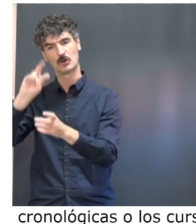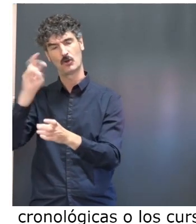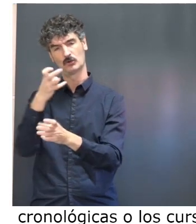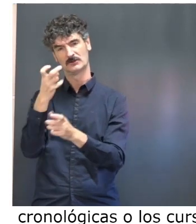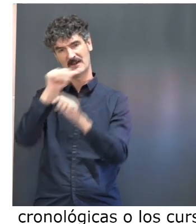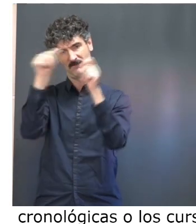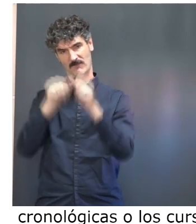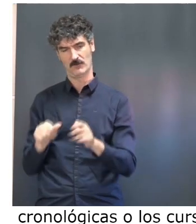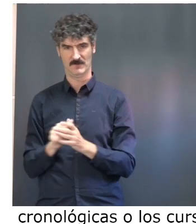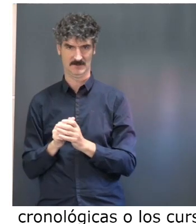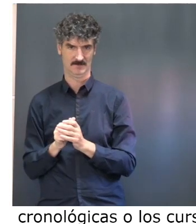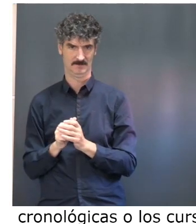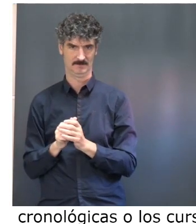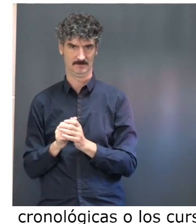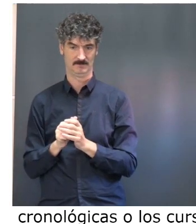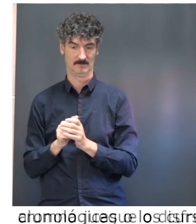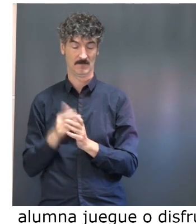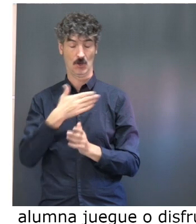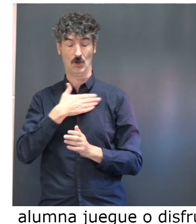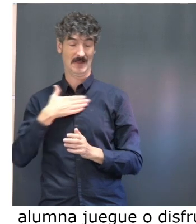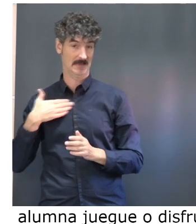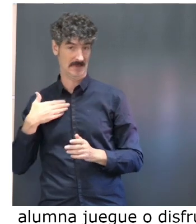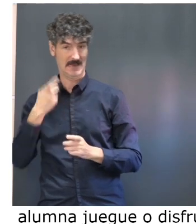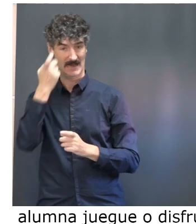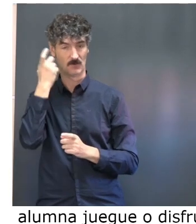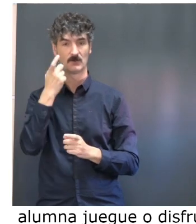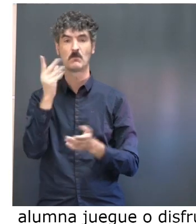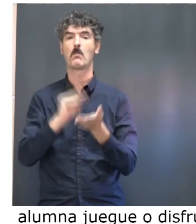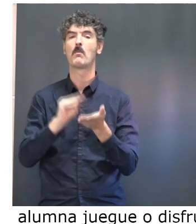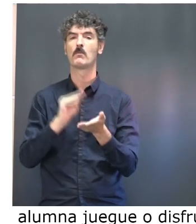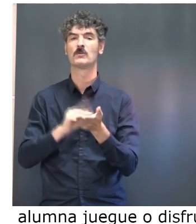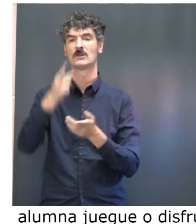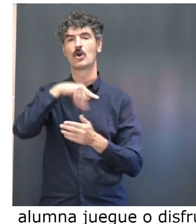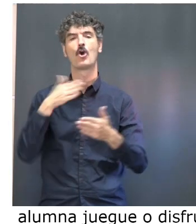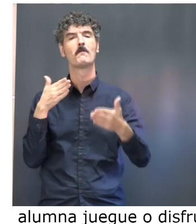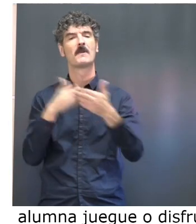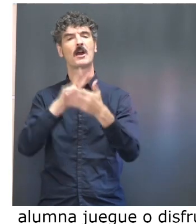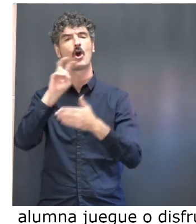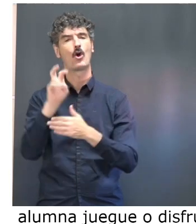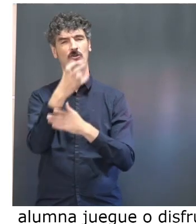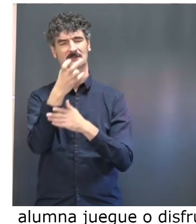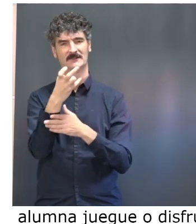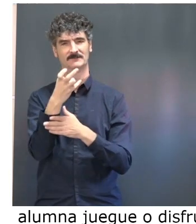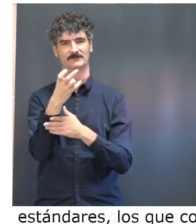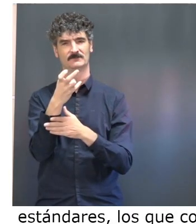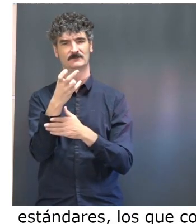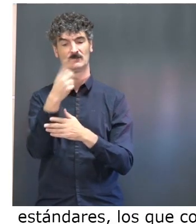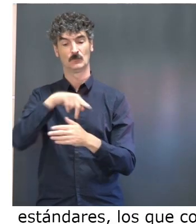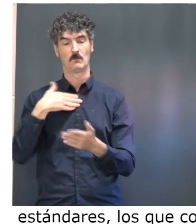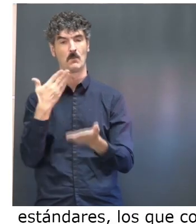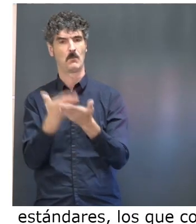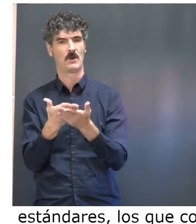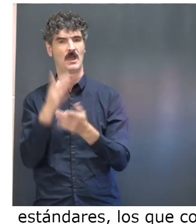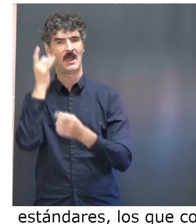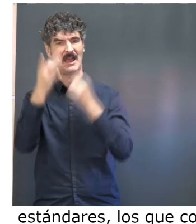estándares o los que consideren. Y muchas veces también otra barrera que tenemos ahí es que proponemos actividades